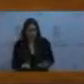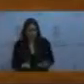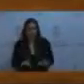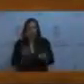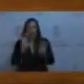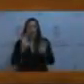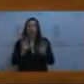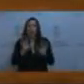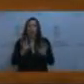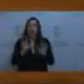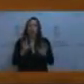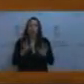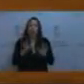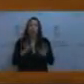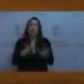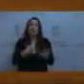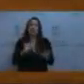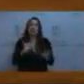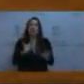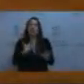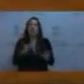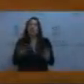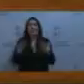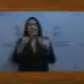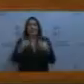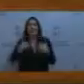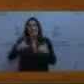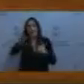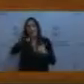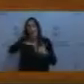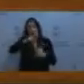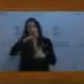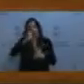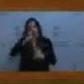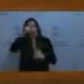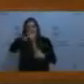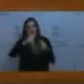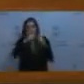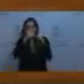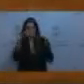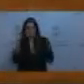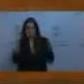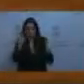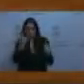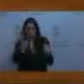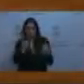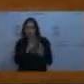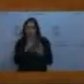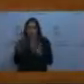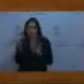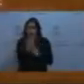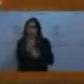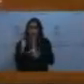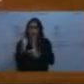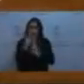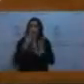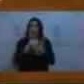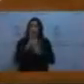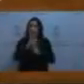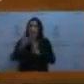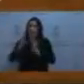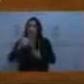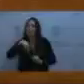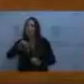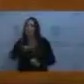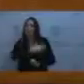mucho hay que agradecérselo a las parroquias rurales. Estamos en Asturias. Y mediante esta interpelación desde el PP abordaremos